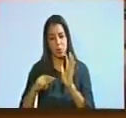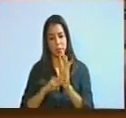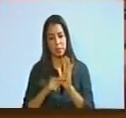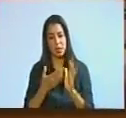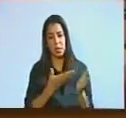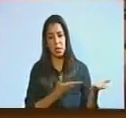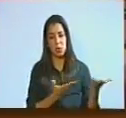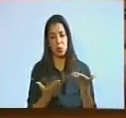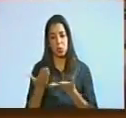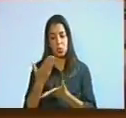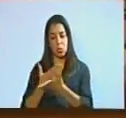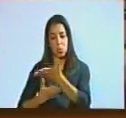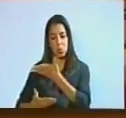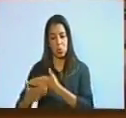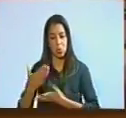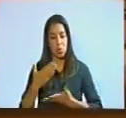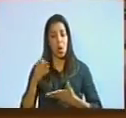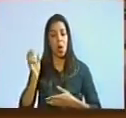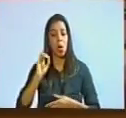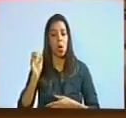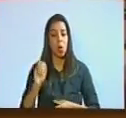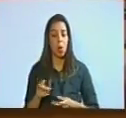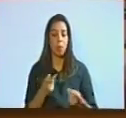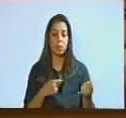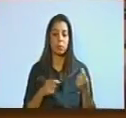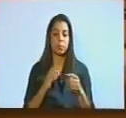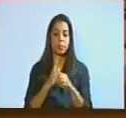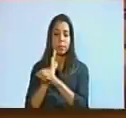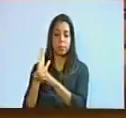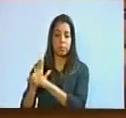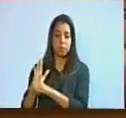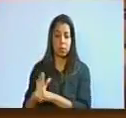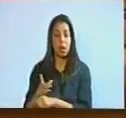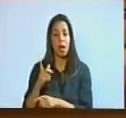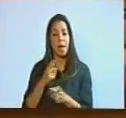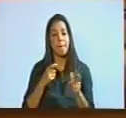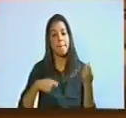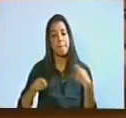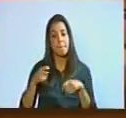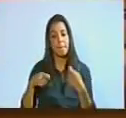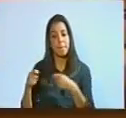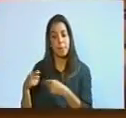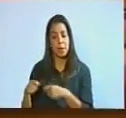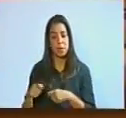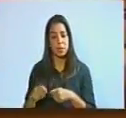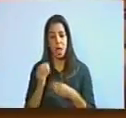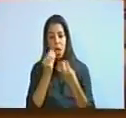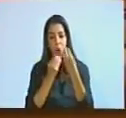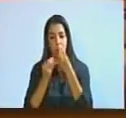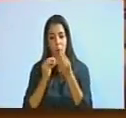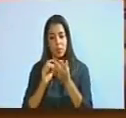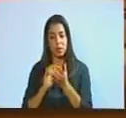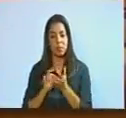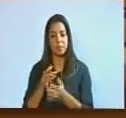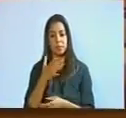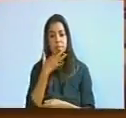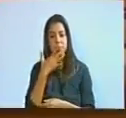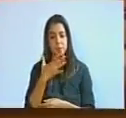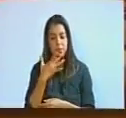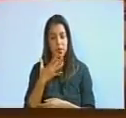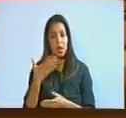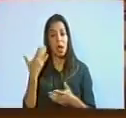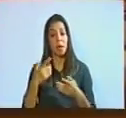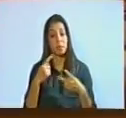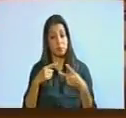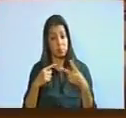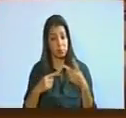circulación, intercambio, distribución y comercialización de los bienes y servicios